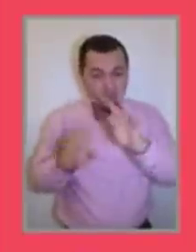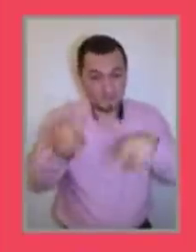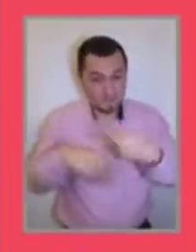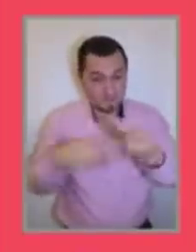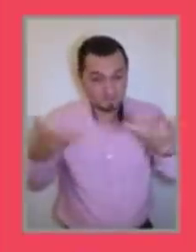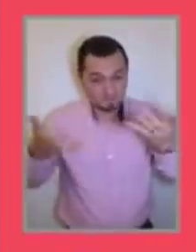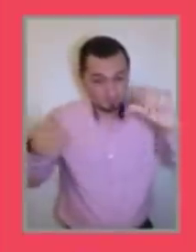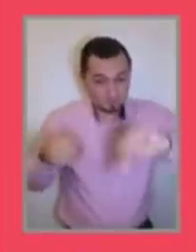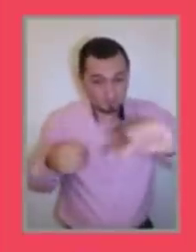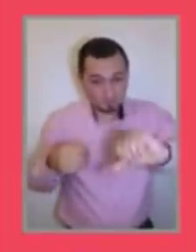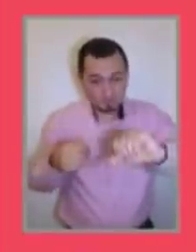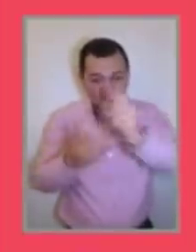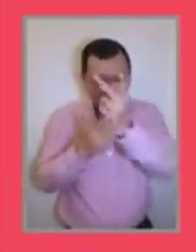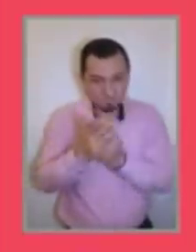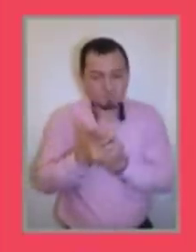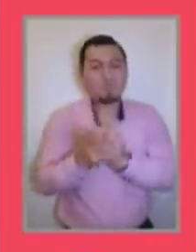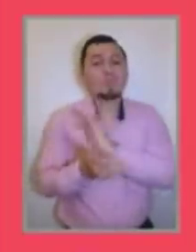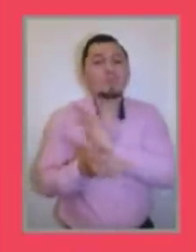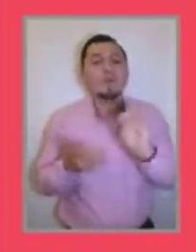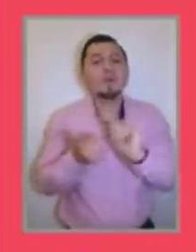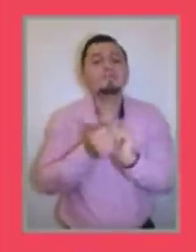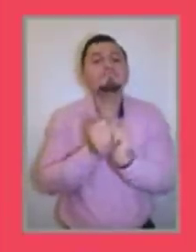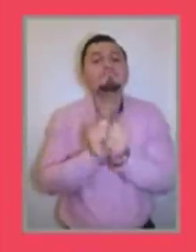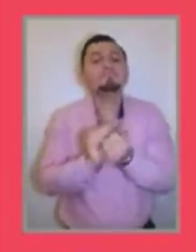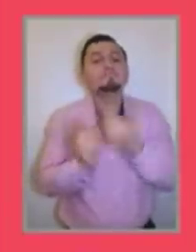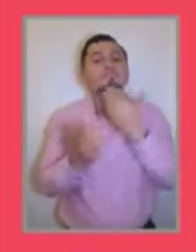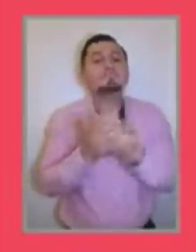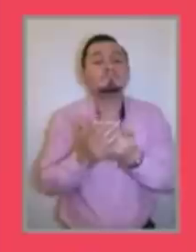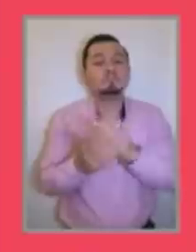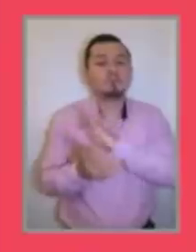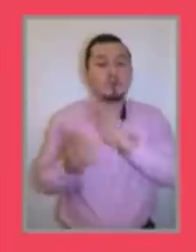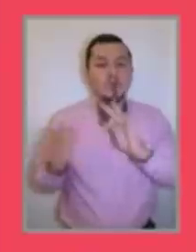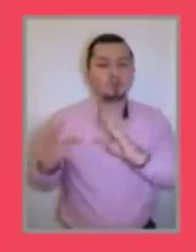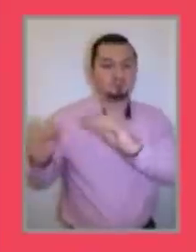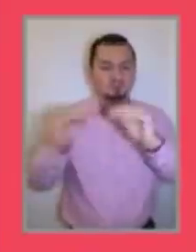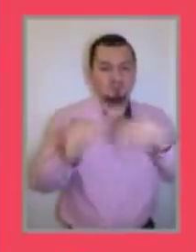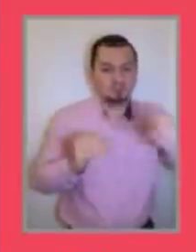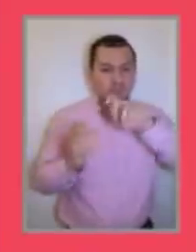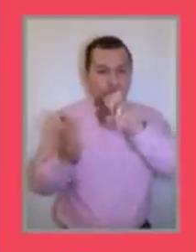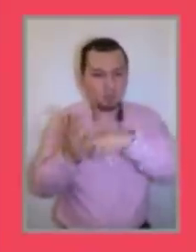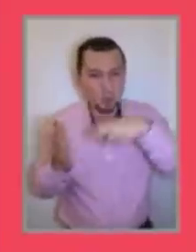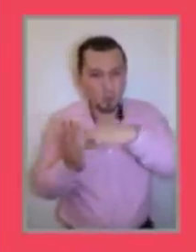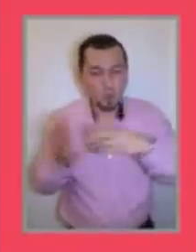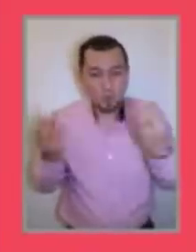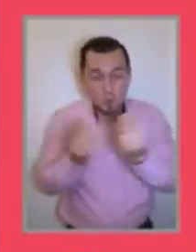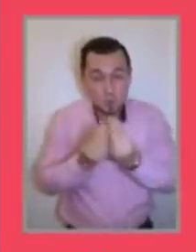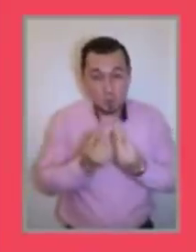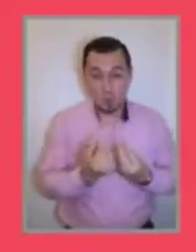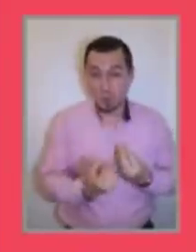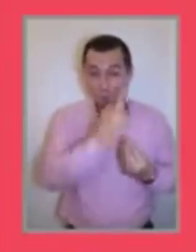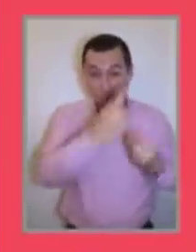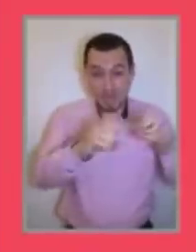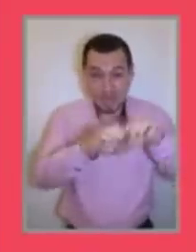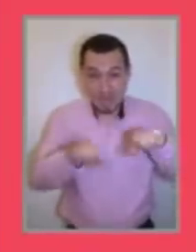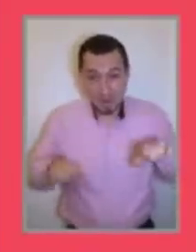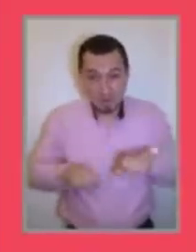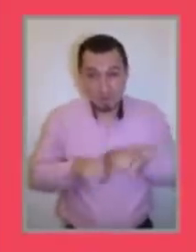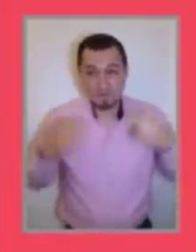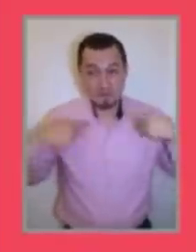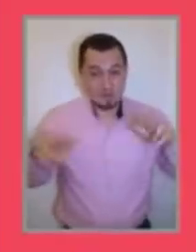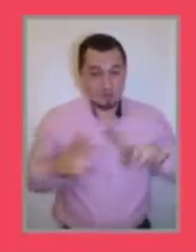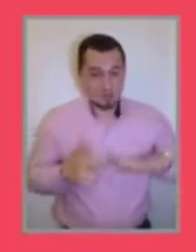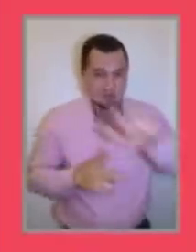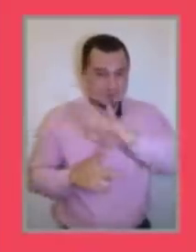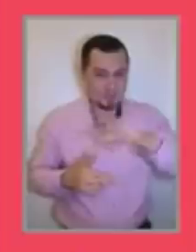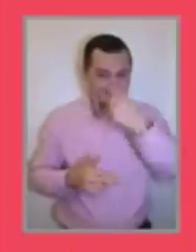se plantea se pueda transformar rápidamente en capacitación y en adiestramiento, no solo para el equipo del sistema